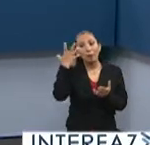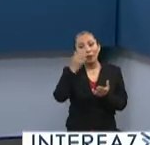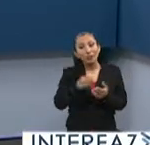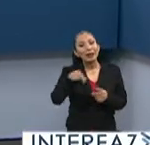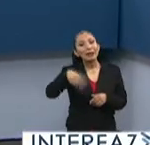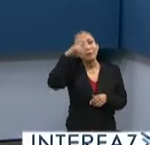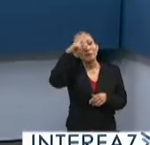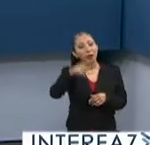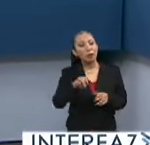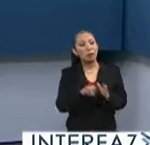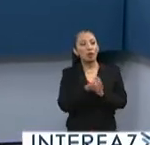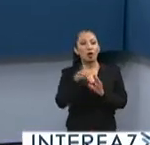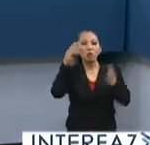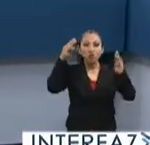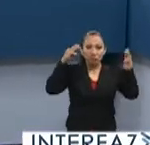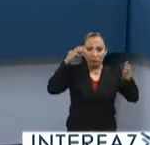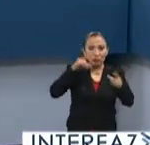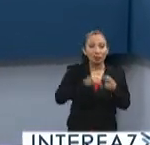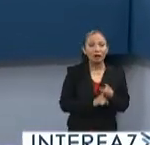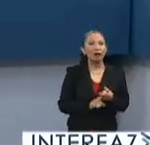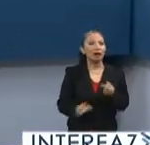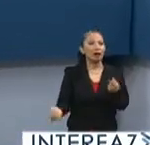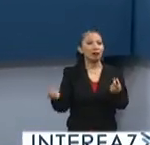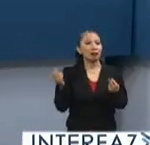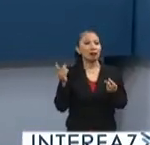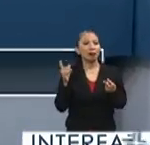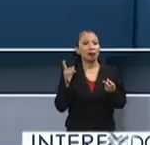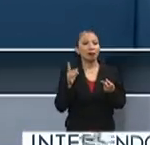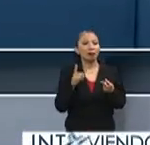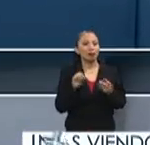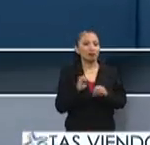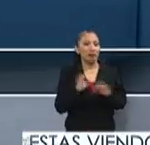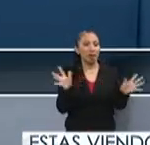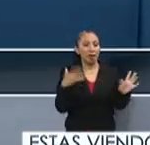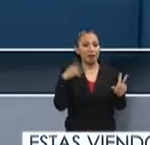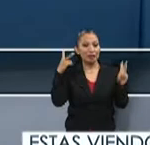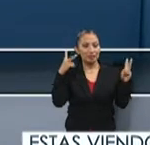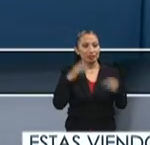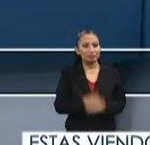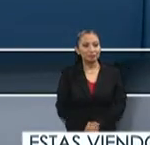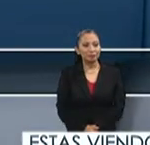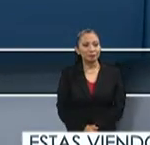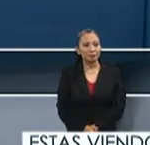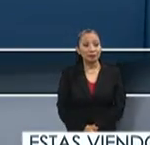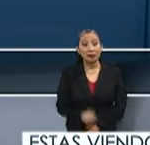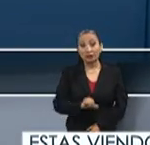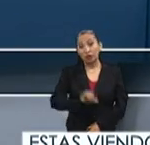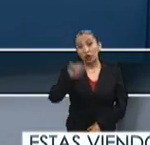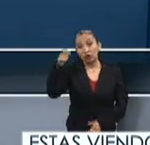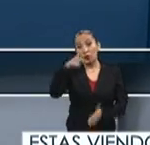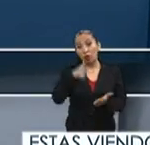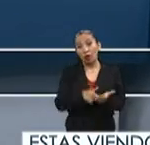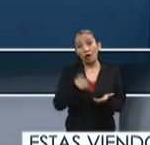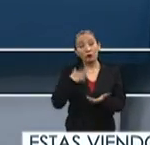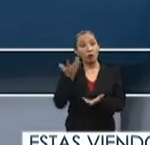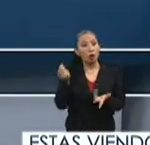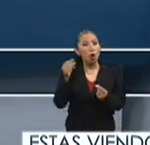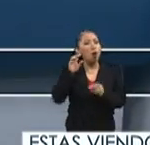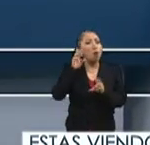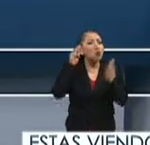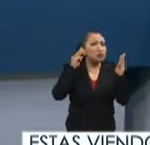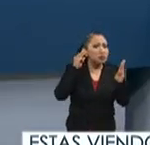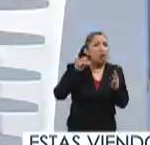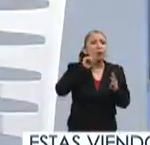atractivos en México como museos, que por supuesto hay que visitar. Sí, y otros lugares que aunque no son